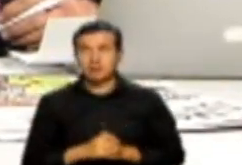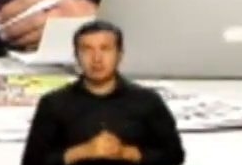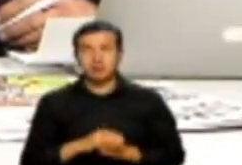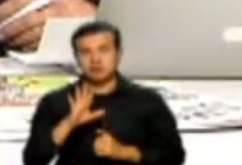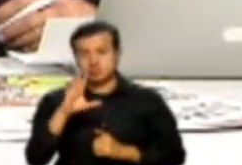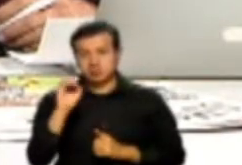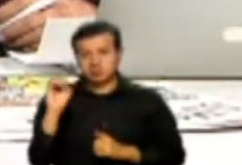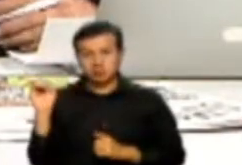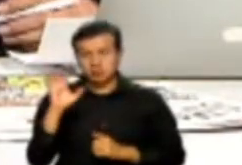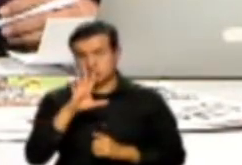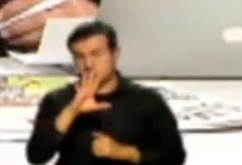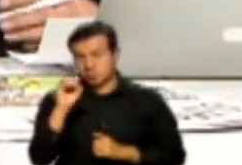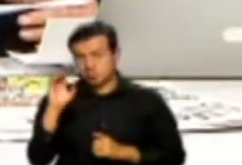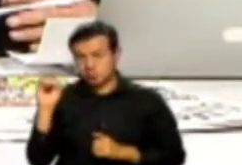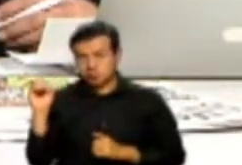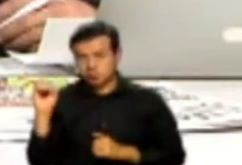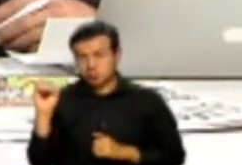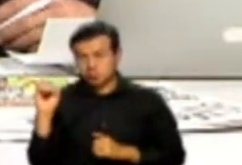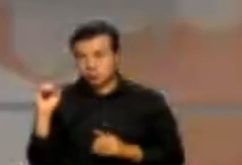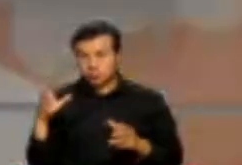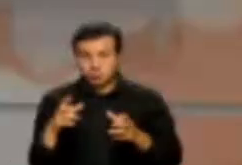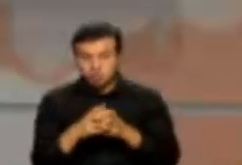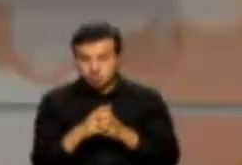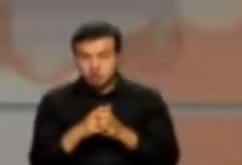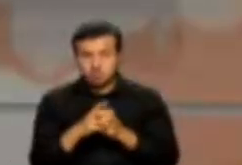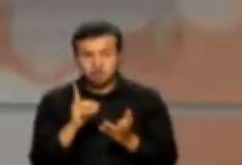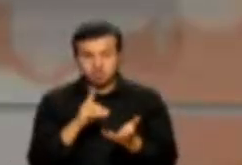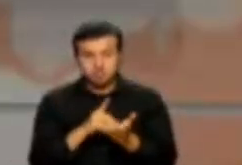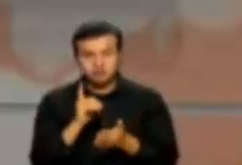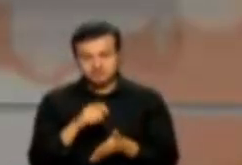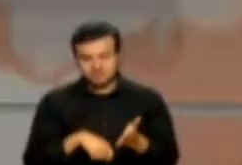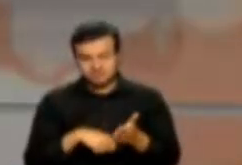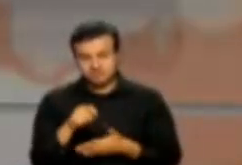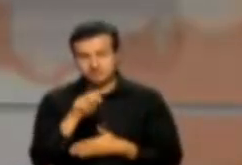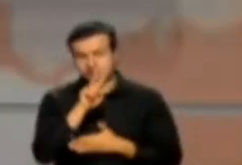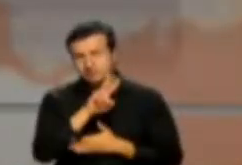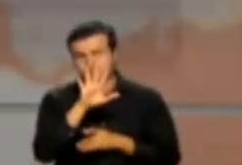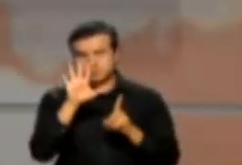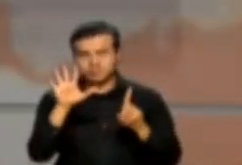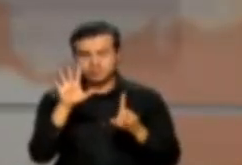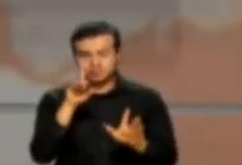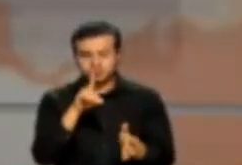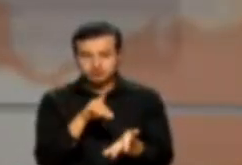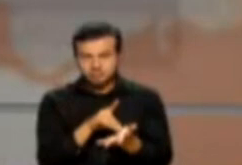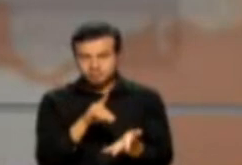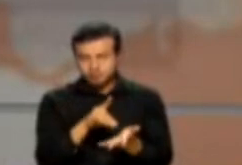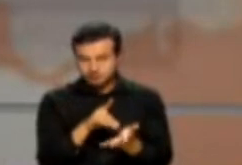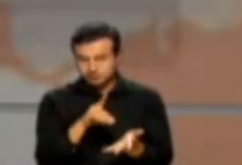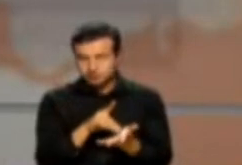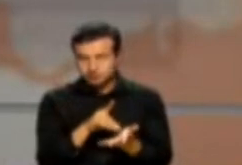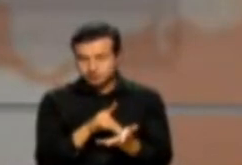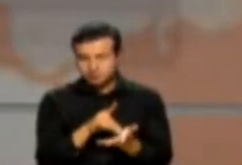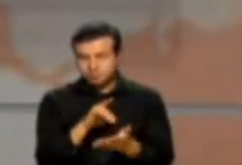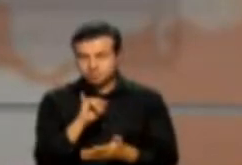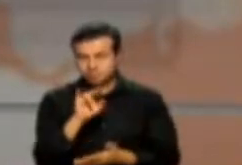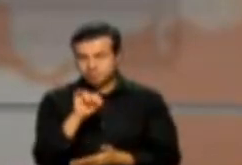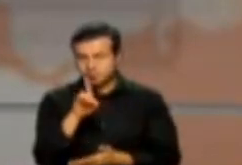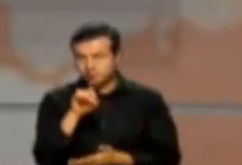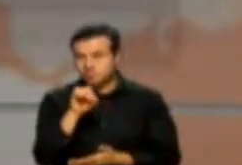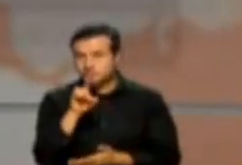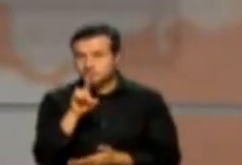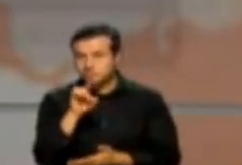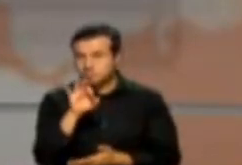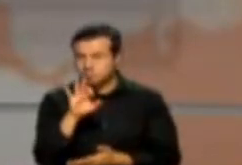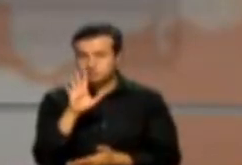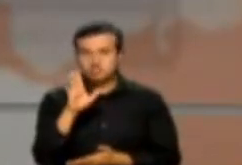involucrados en una operación tan larga y tan compleja estamos acreditados 26 médicos por el indotel sin embargo